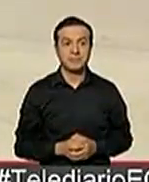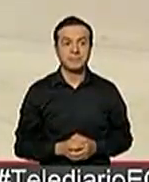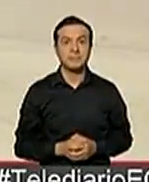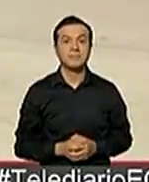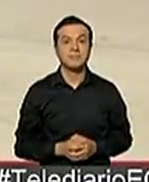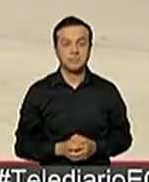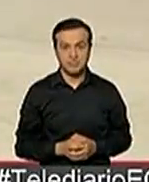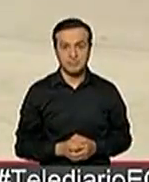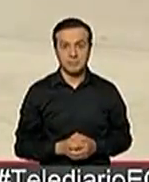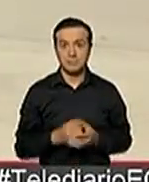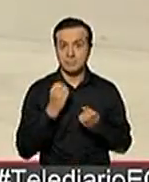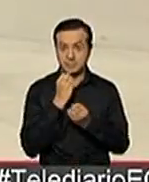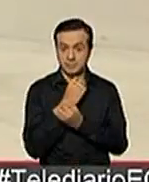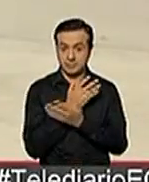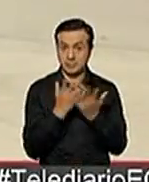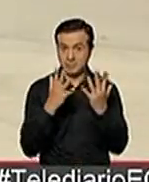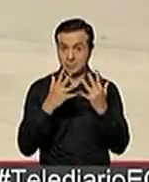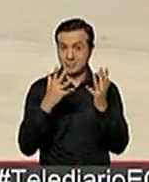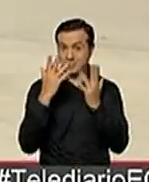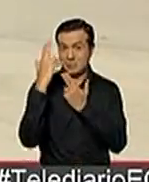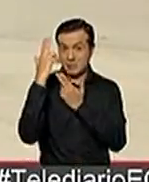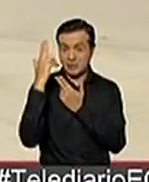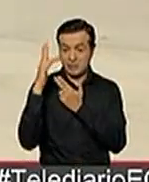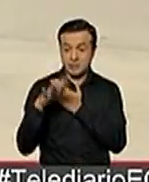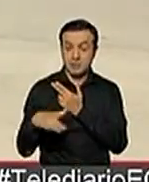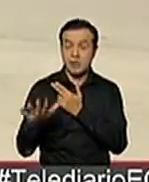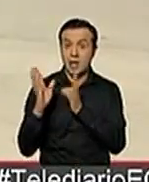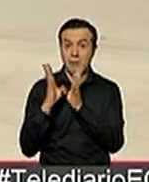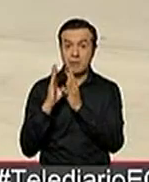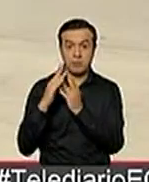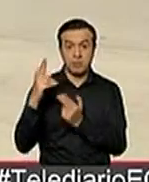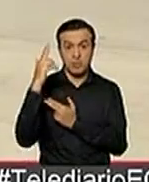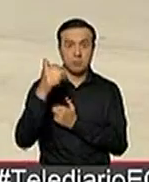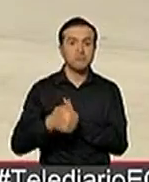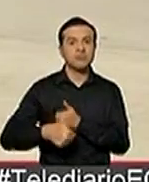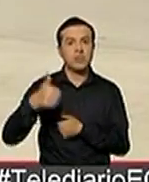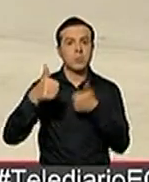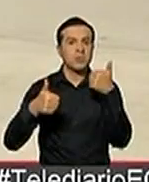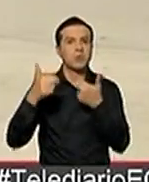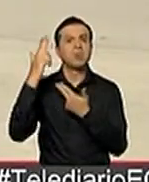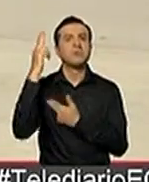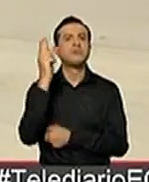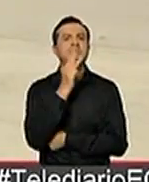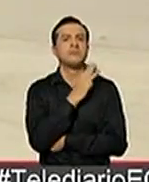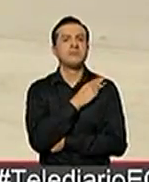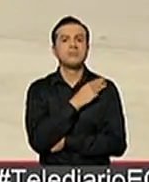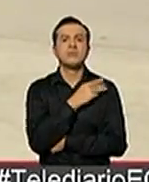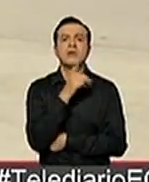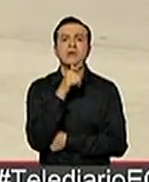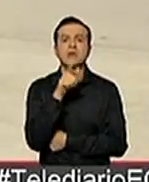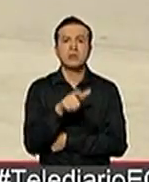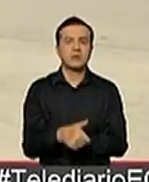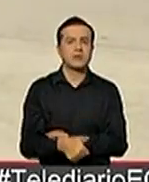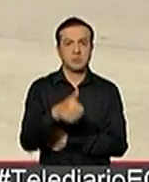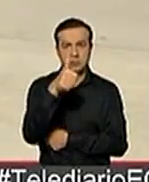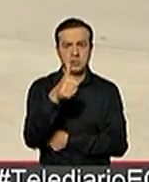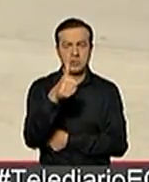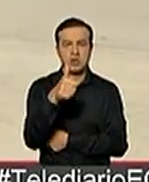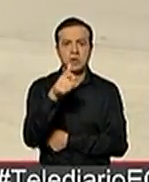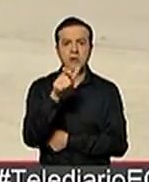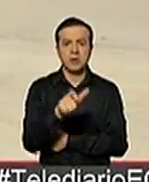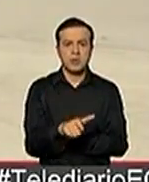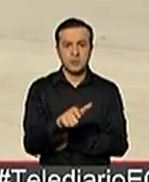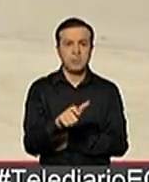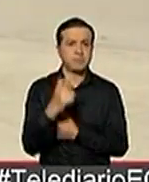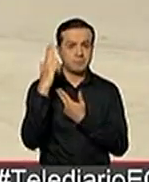Durante esta ceremonia castrense, además, justamente se dio el ascenso al nivel superior por parte del comandante de la Fuerza